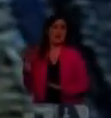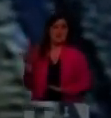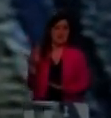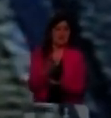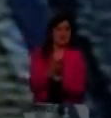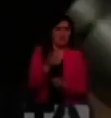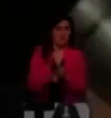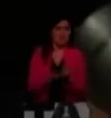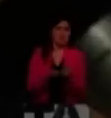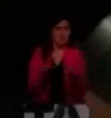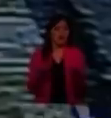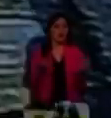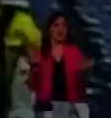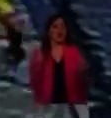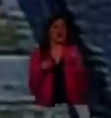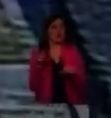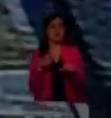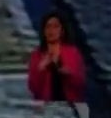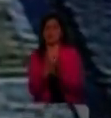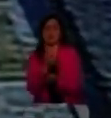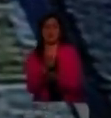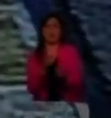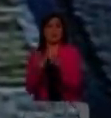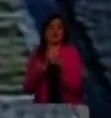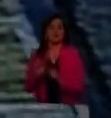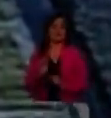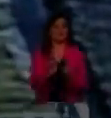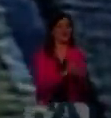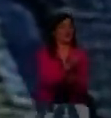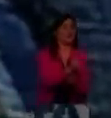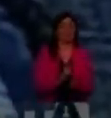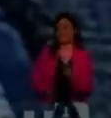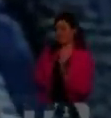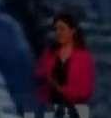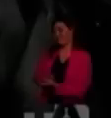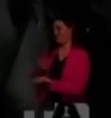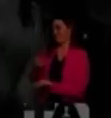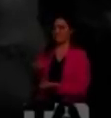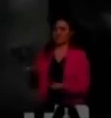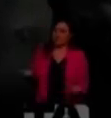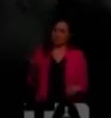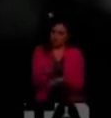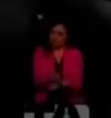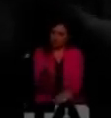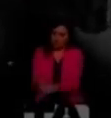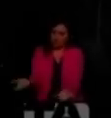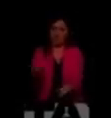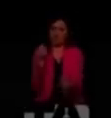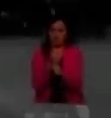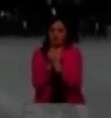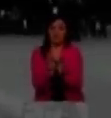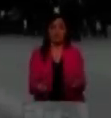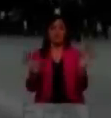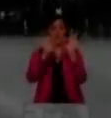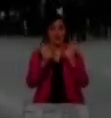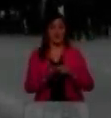estaba pasando, o sea, se vendía de cualquier manera, cualquier persona. Entonces, esto ha sido un trabajo importante que nosotros llevamos.